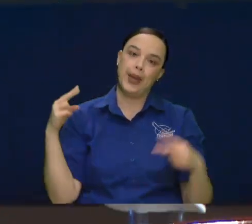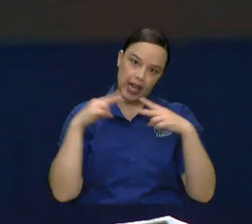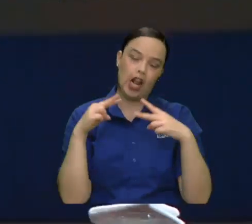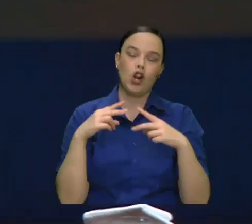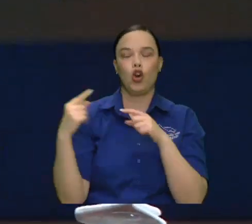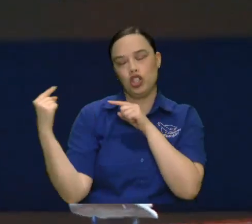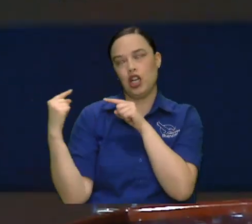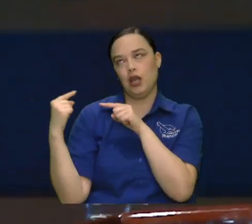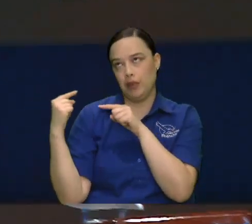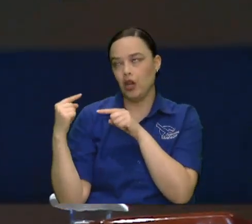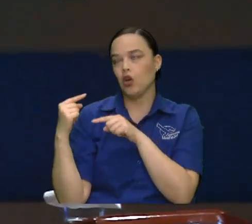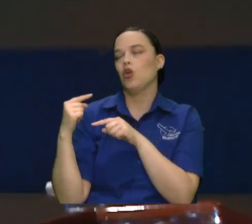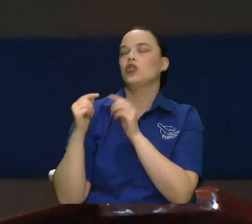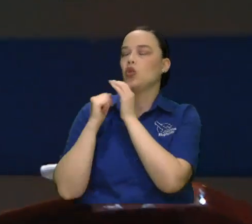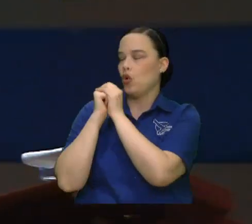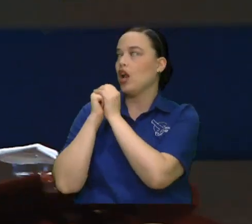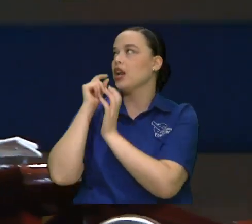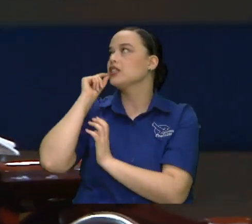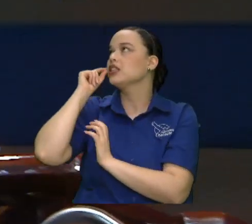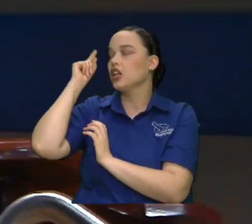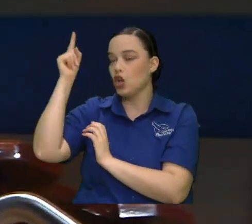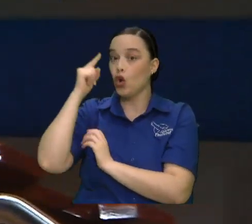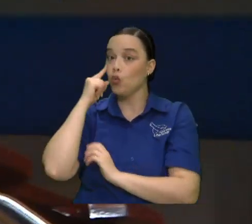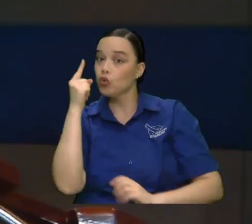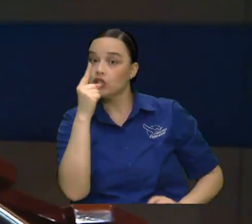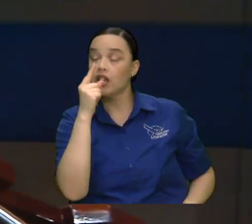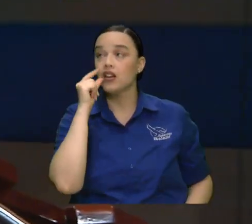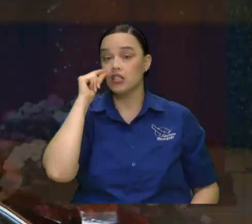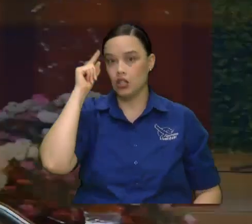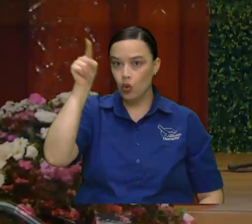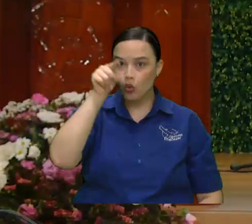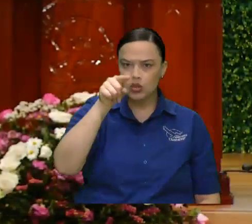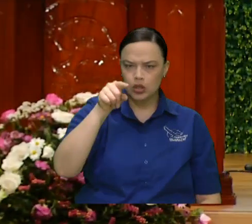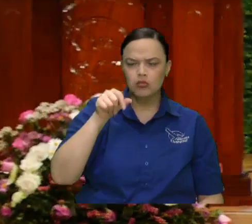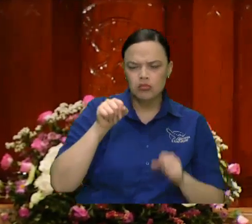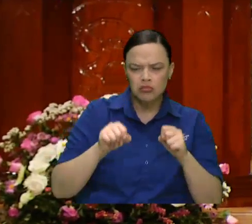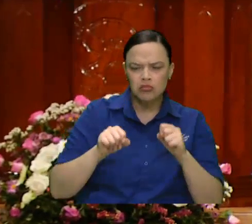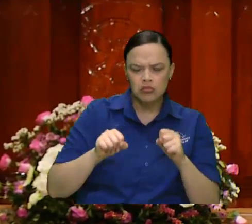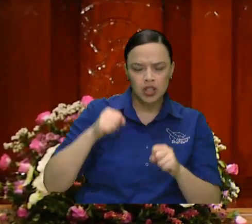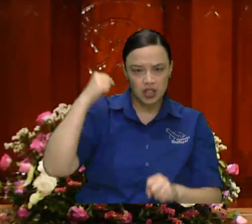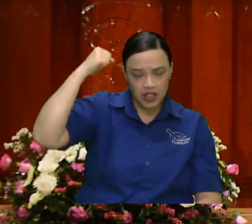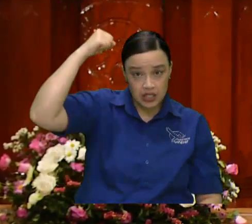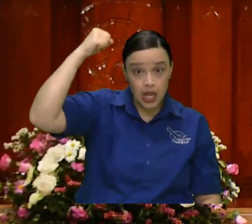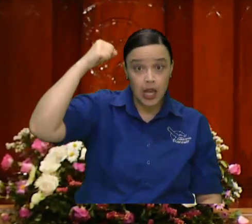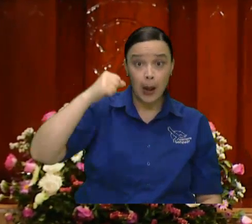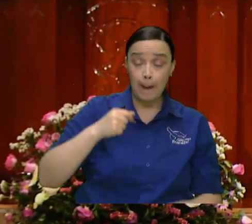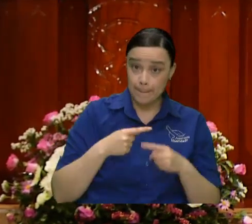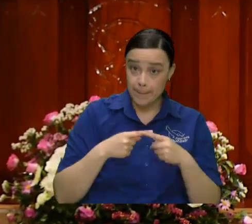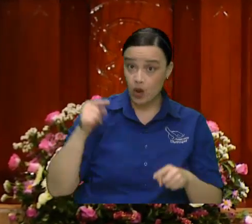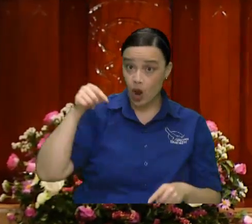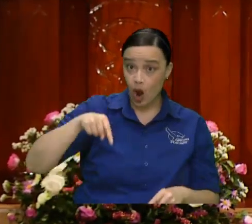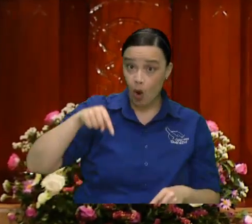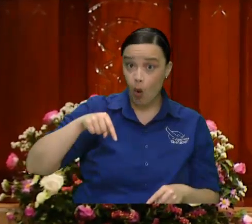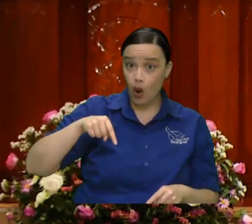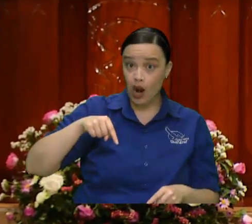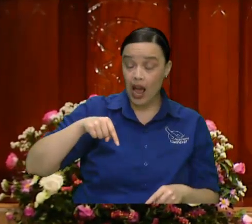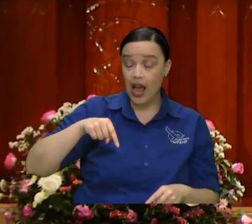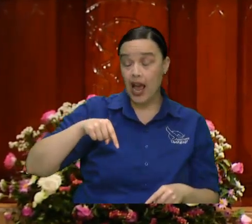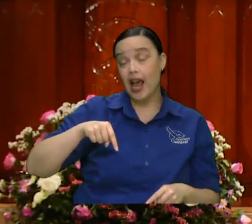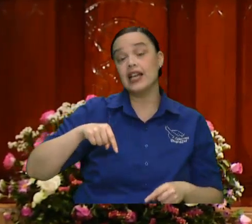oración buscándolo hermano constantemente usted los puede vencer pero ahora se casa y ahora es